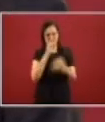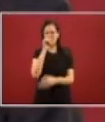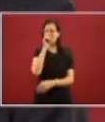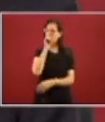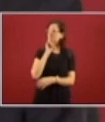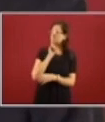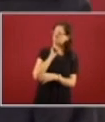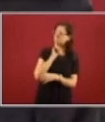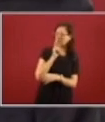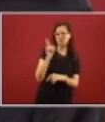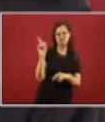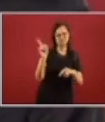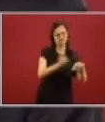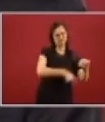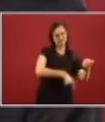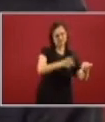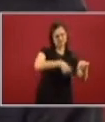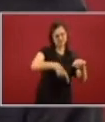están